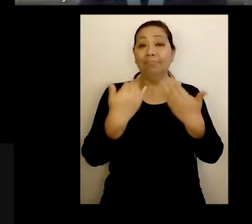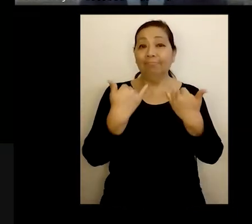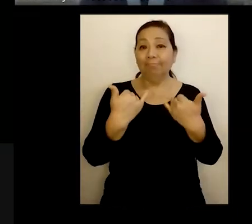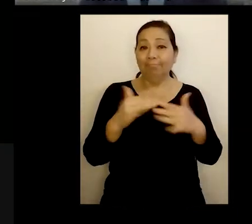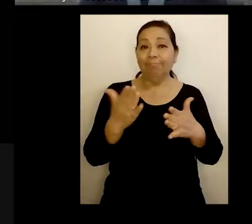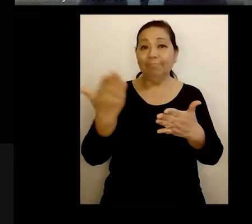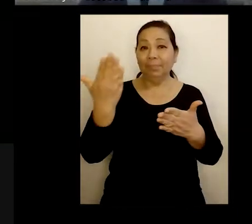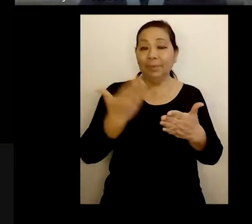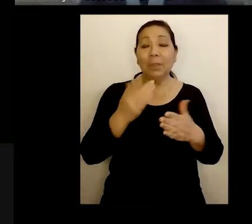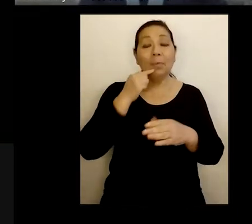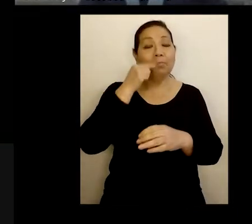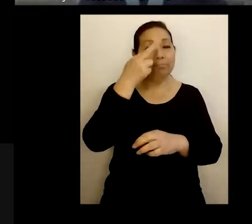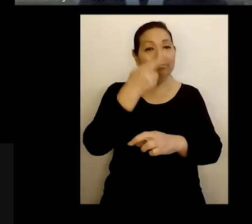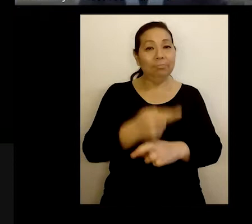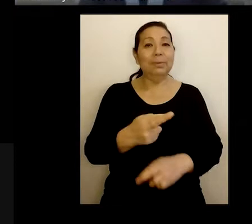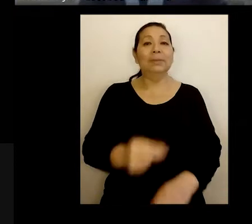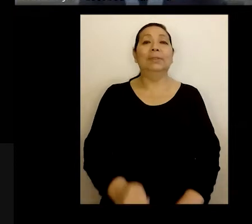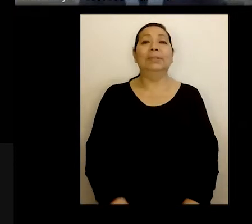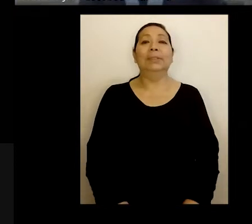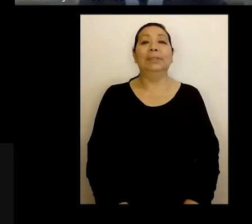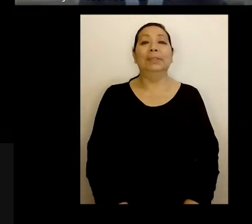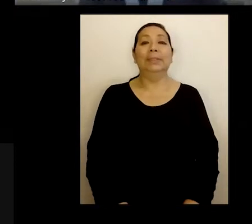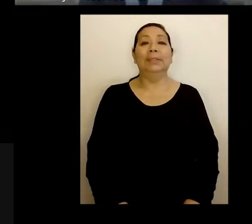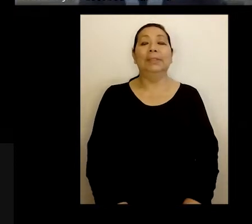habiéndose violado